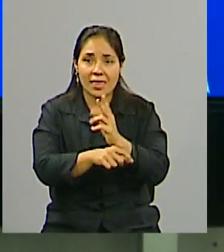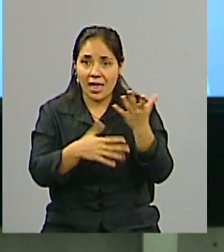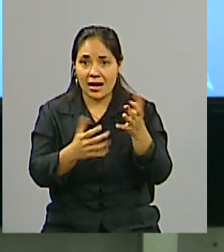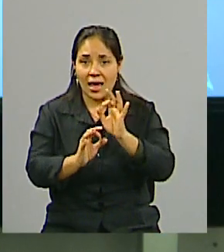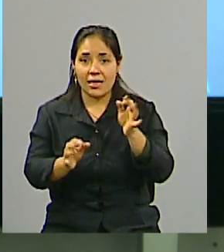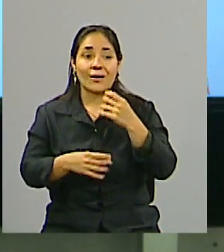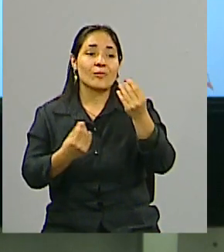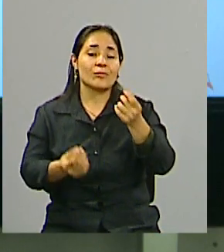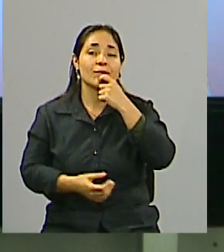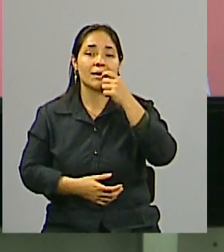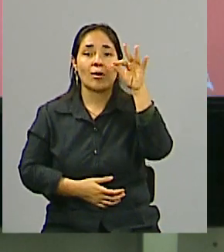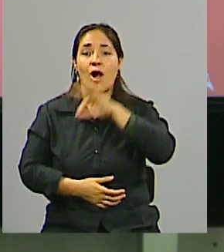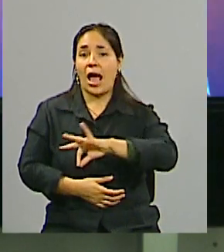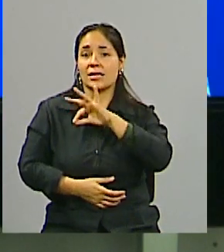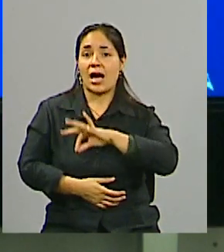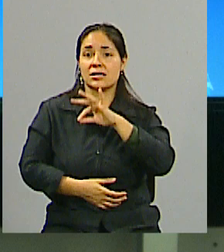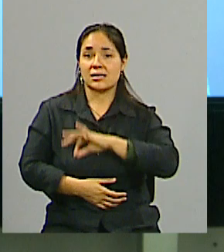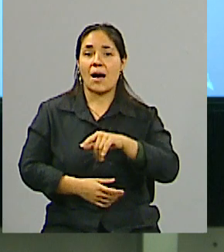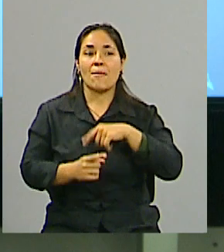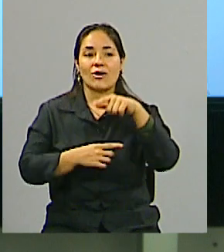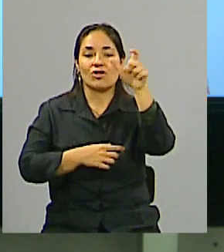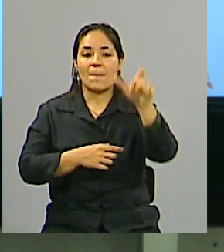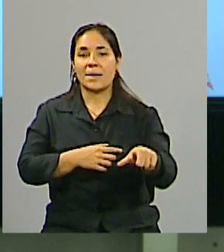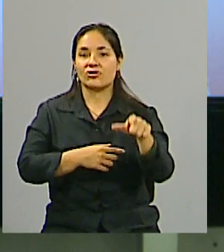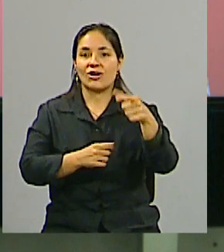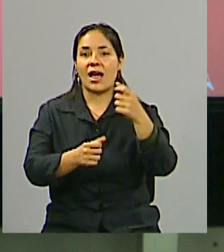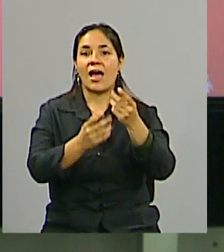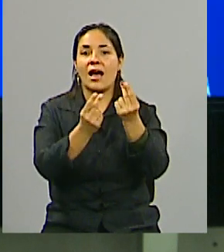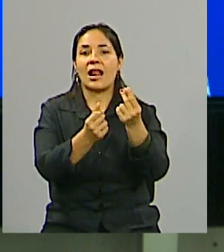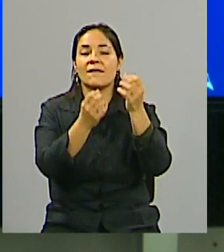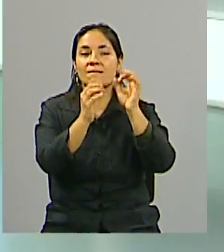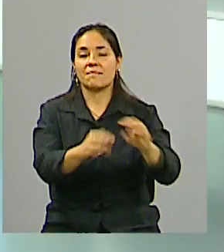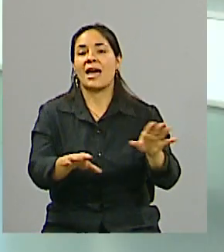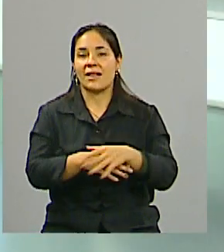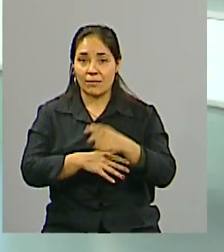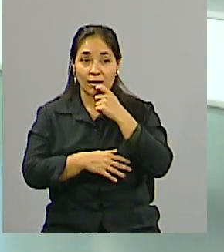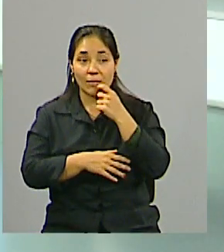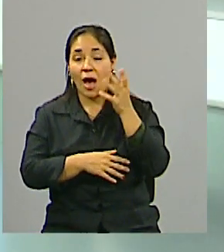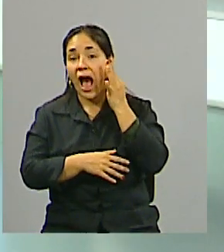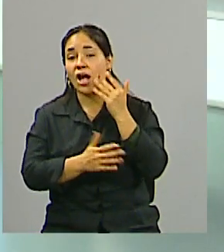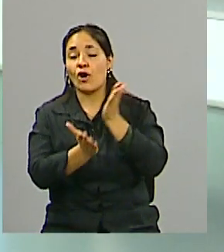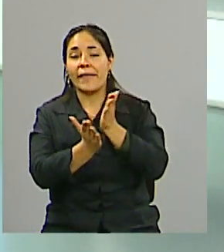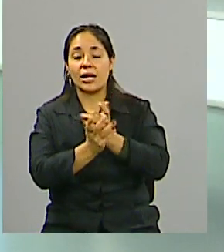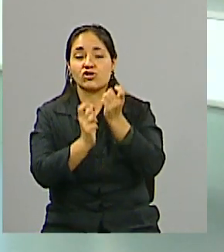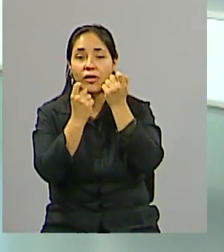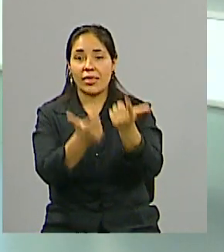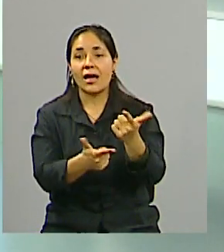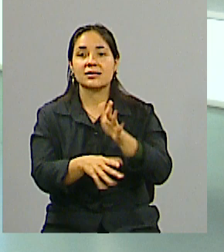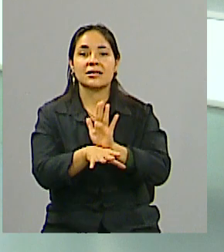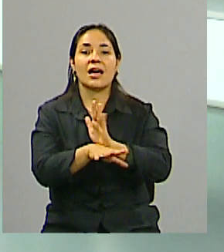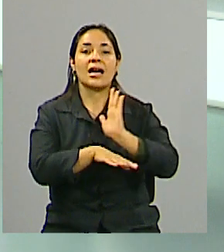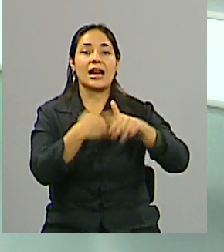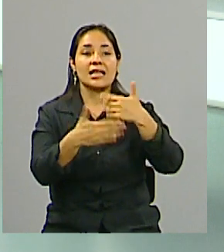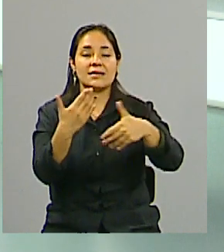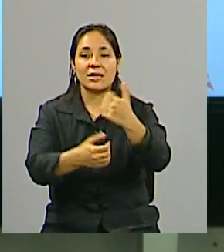se generara en función de la informalidad del empleo y que la garantía de informalidad y precariedad trajera garantías de crecimiento